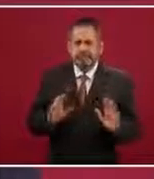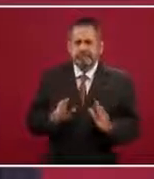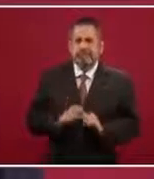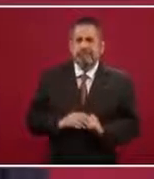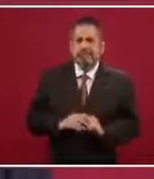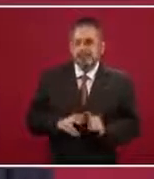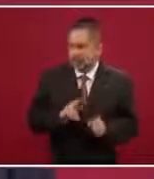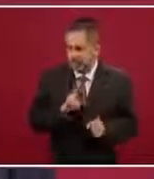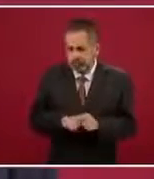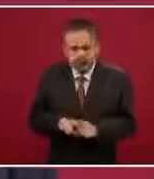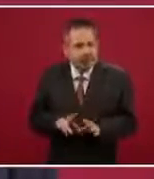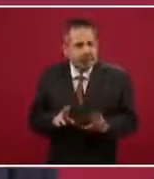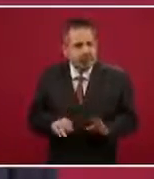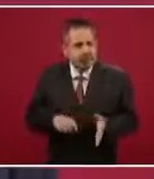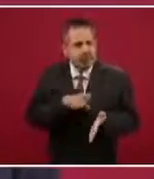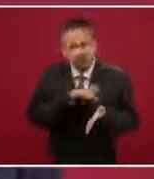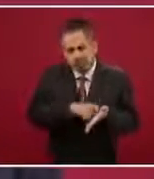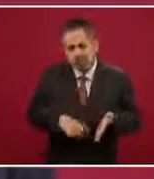normales.